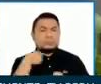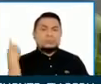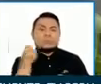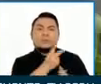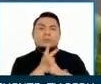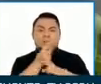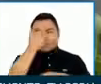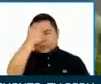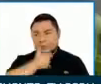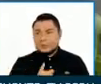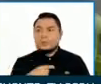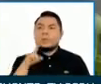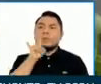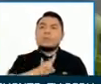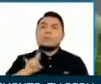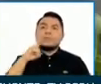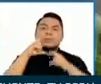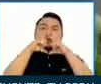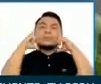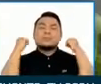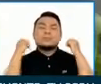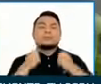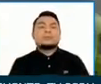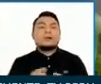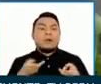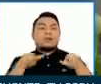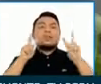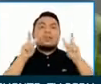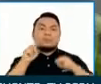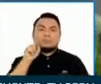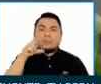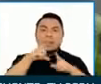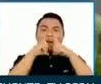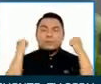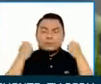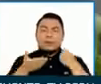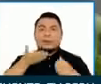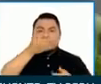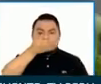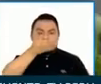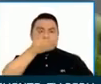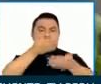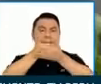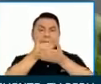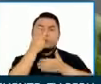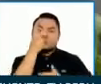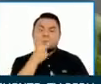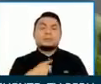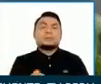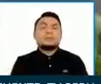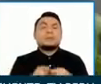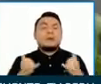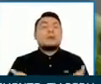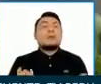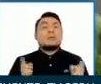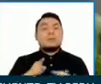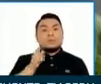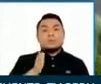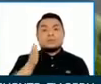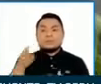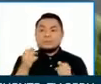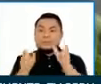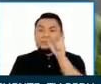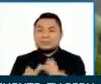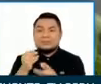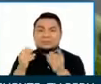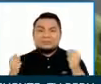cuidado personal, uso de mascarilla, de doble mascarilla, si fuese necesario en los momentos en los que hay alta